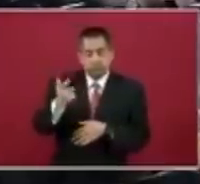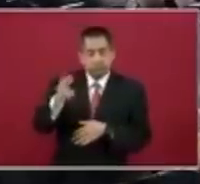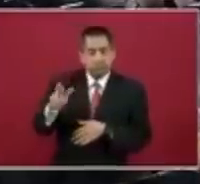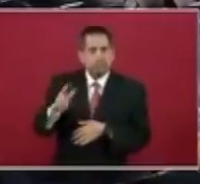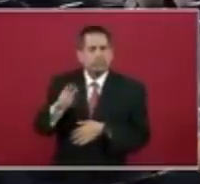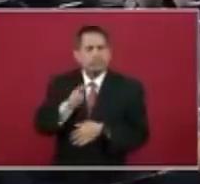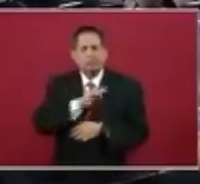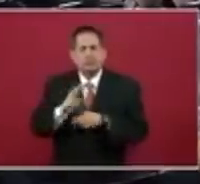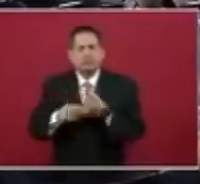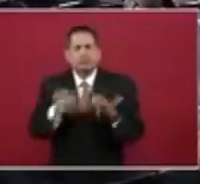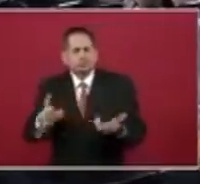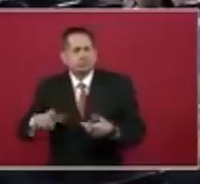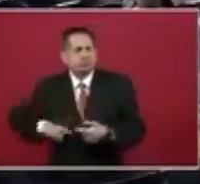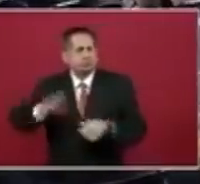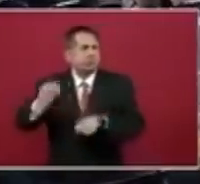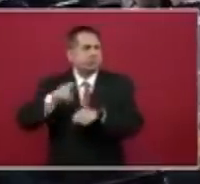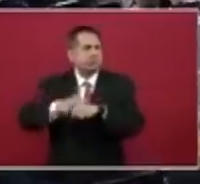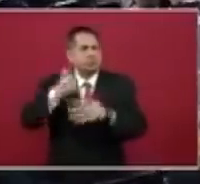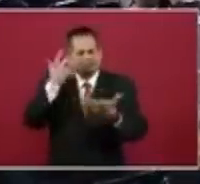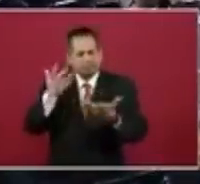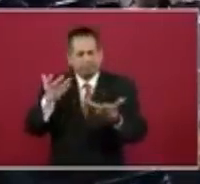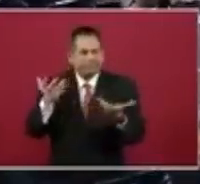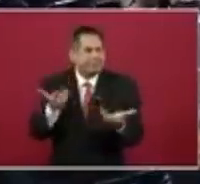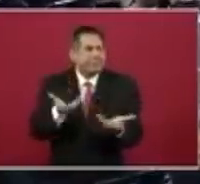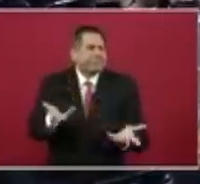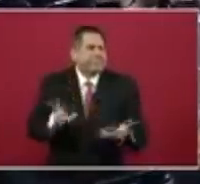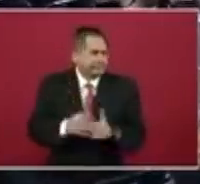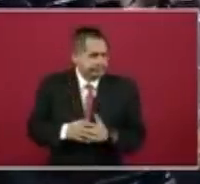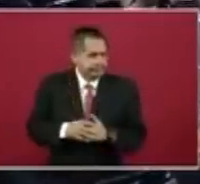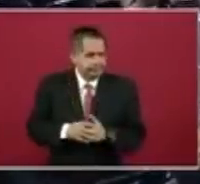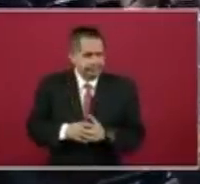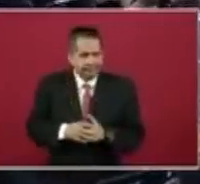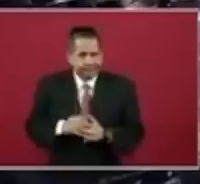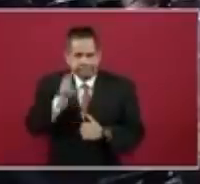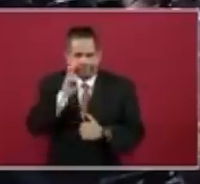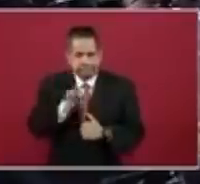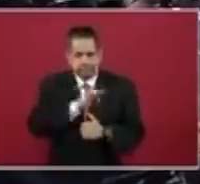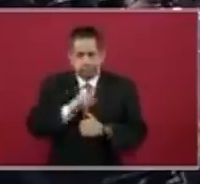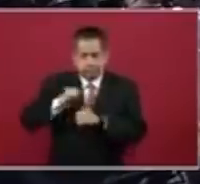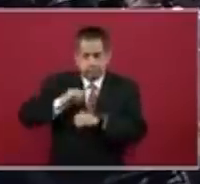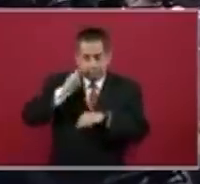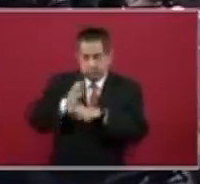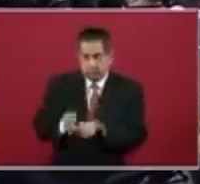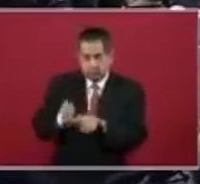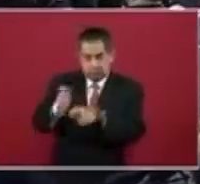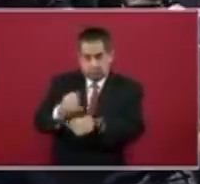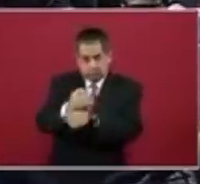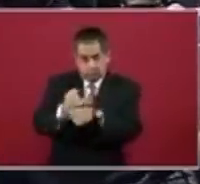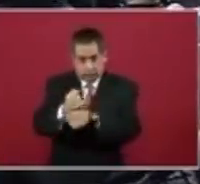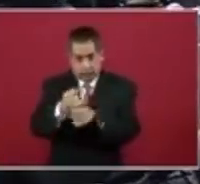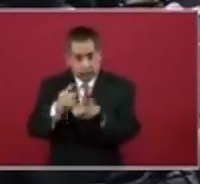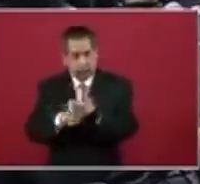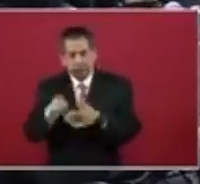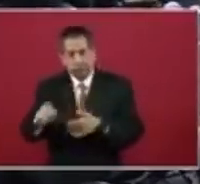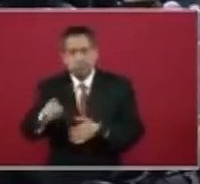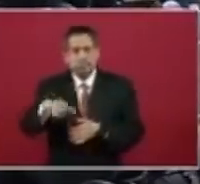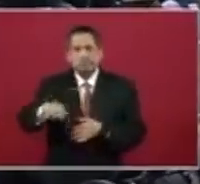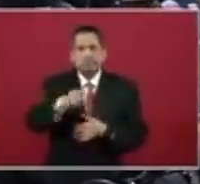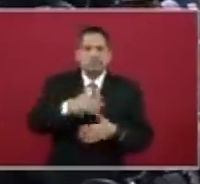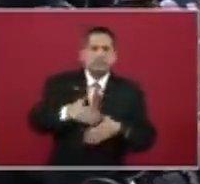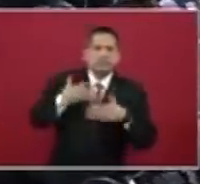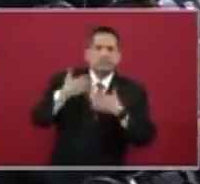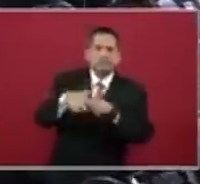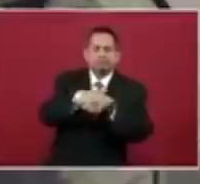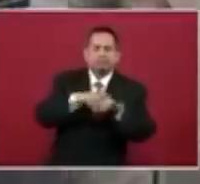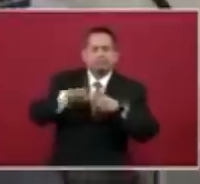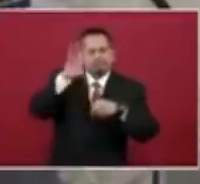qué podría hacer el gobierno federal para que así suceda, se pueda encargar de la investigación porque desconfían de las autoridades